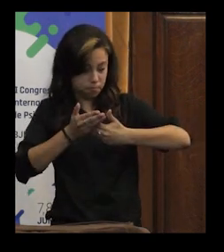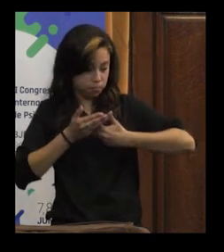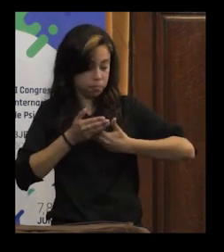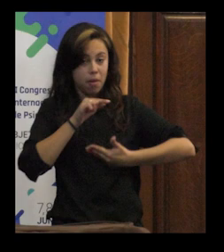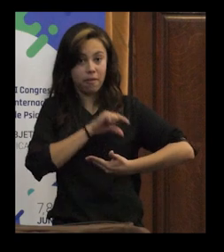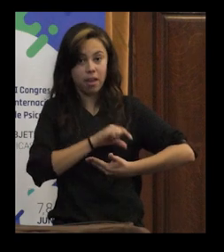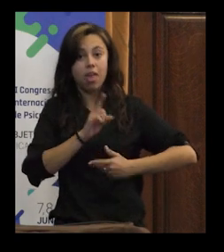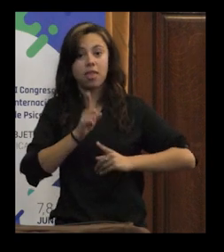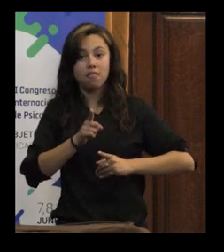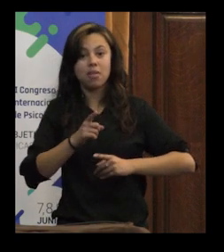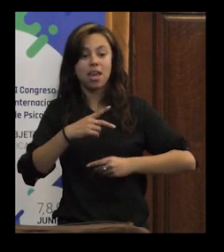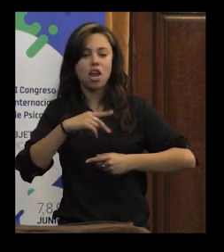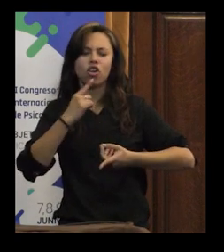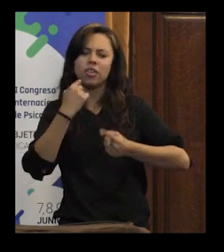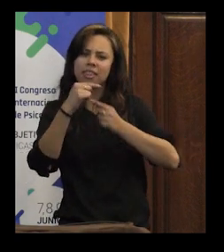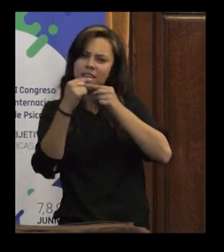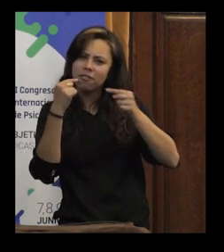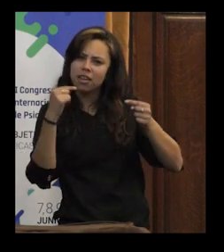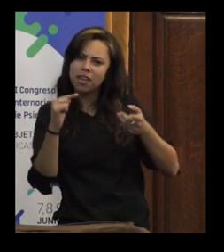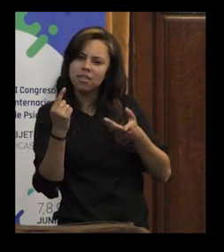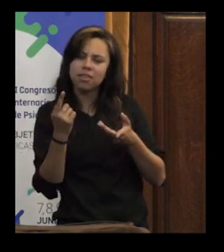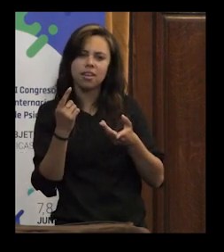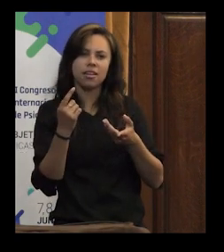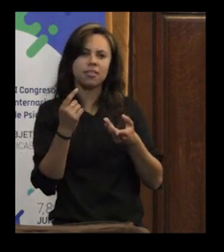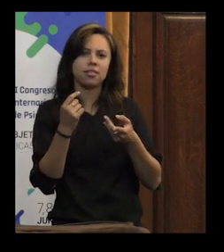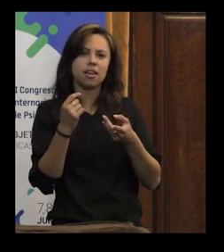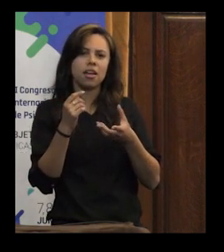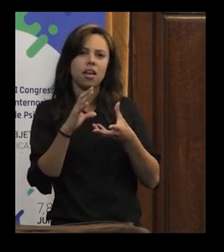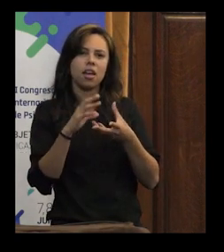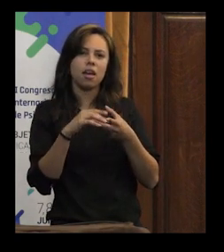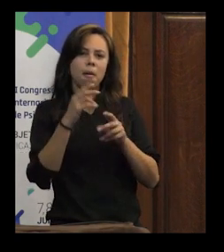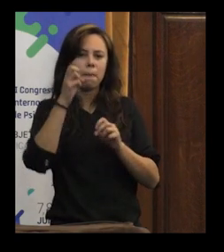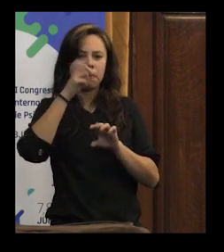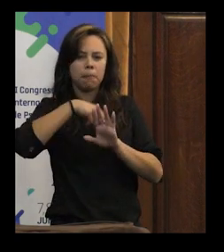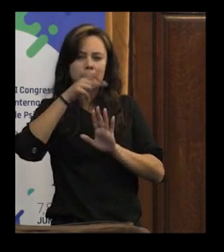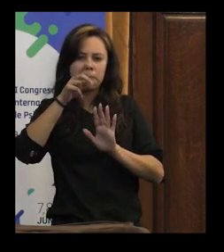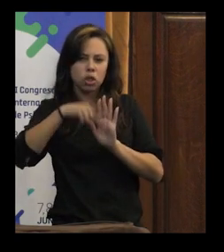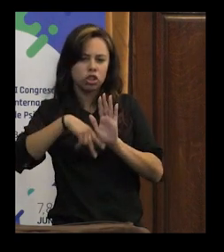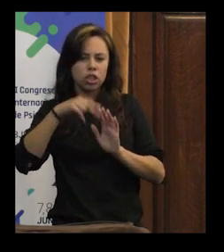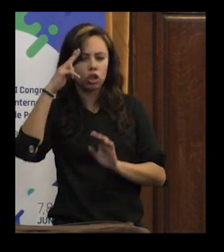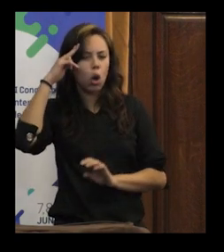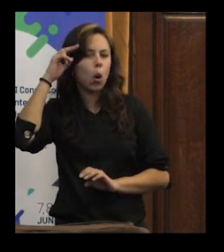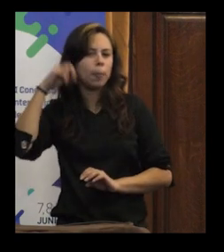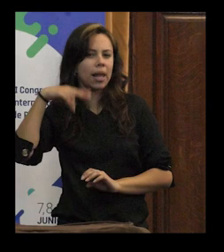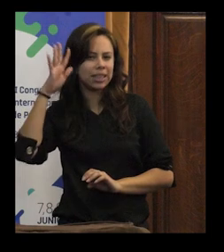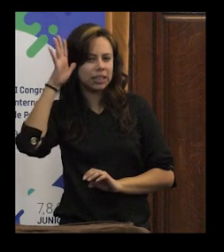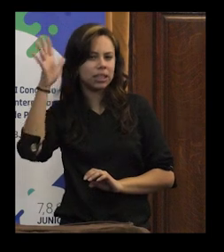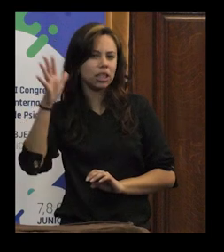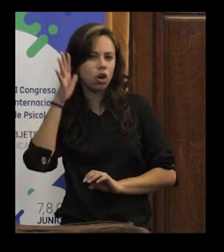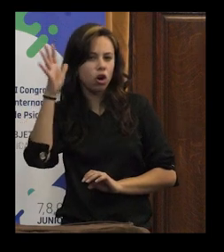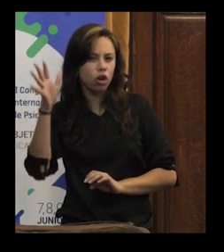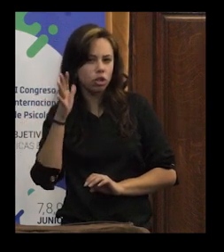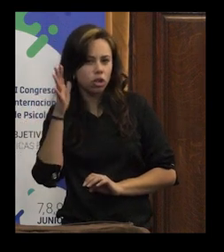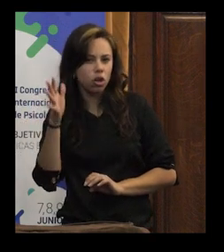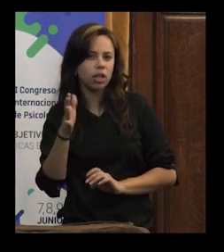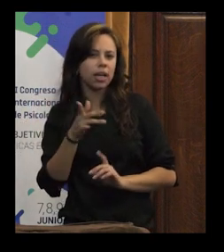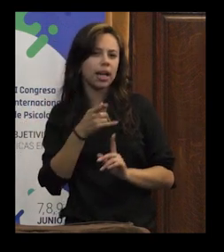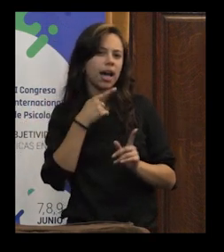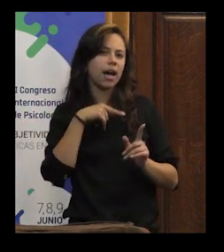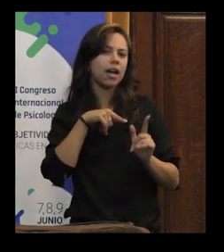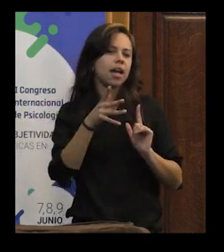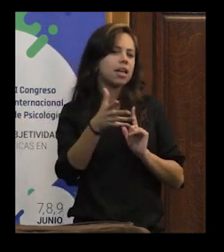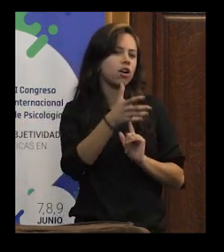técnicas psicológicas, la consulta genética ahora realiza una